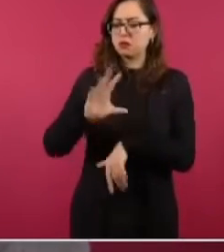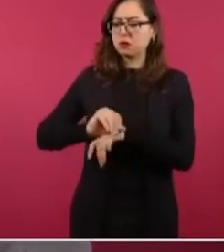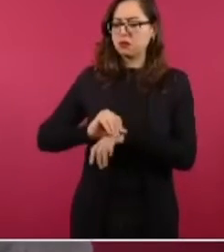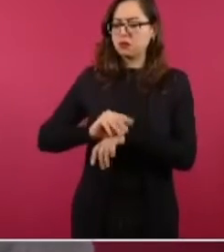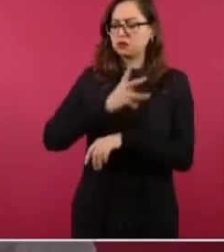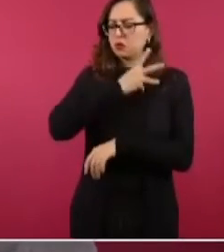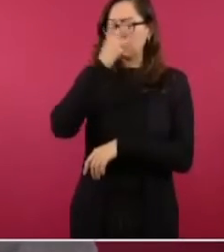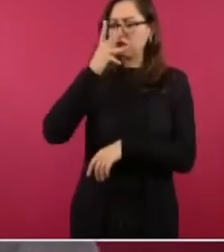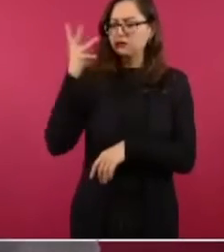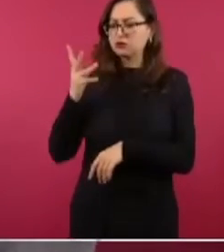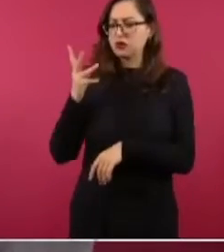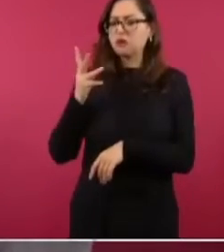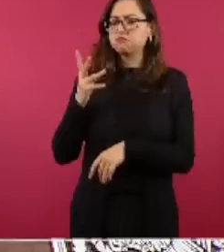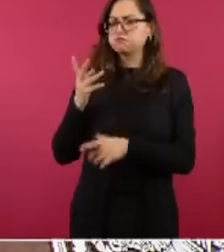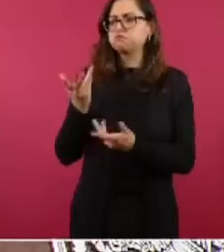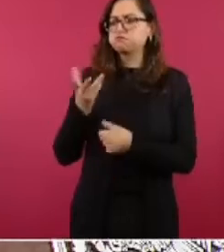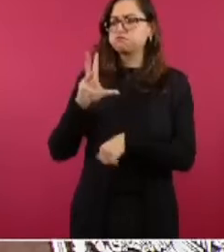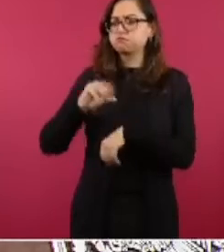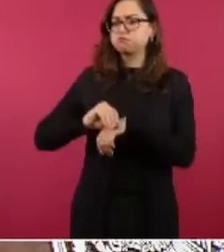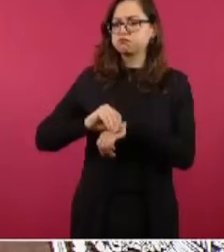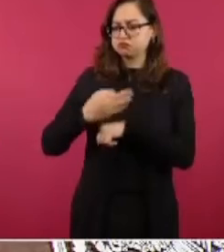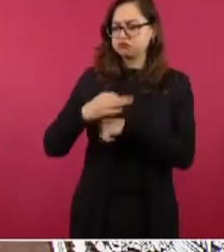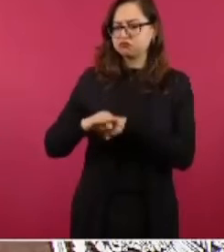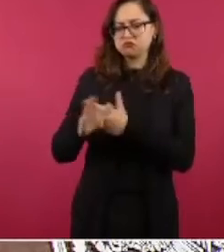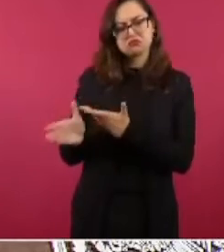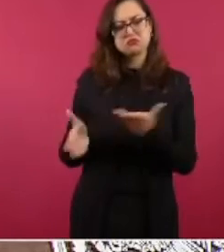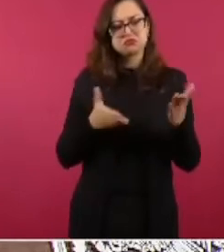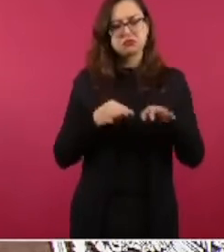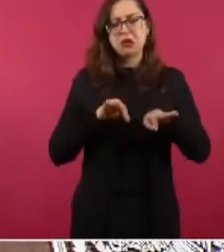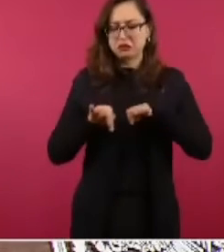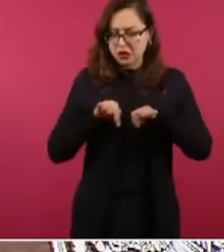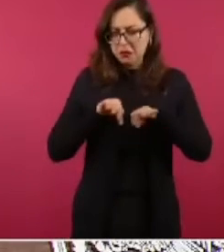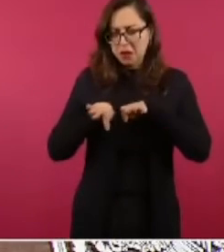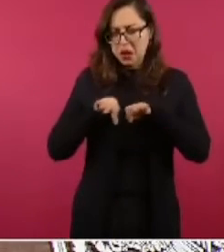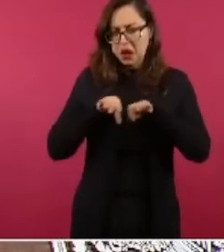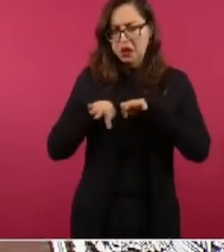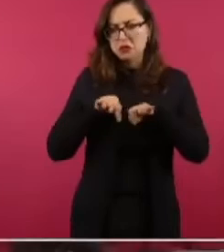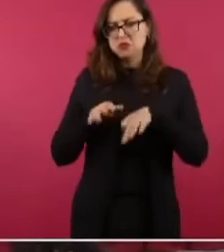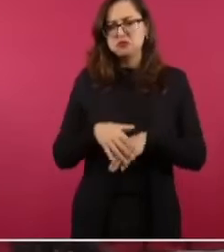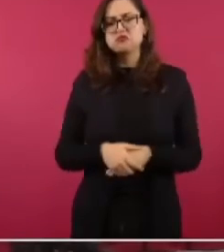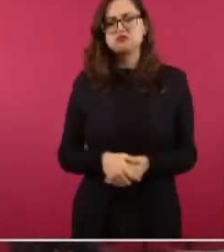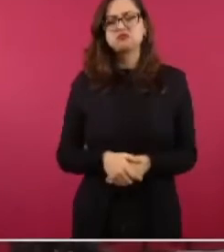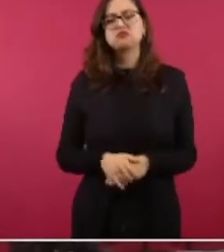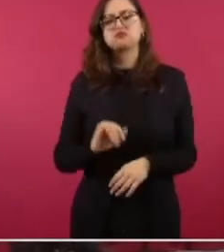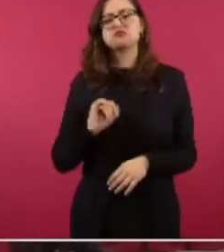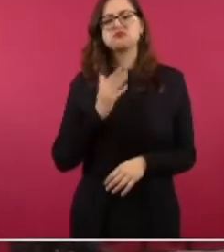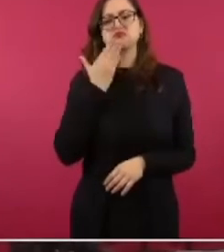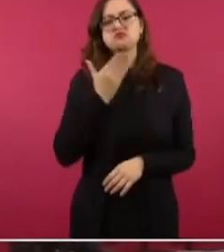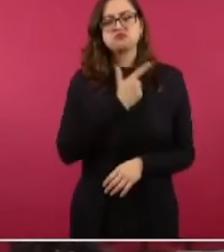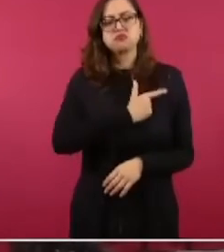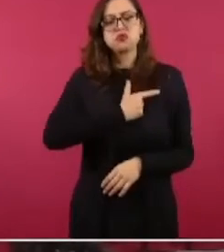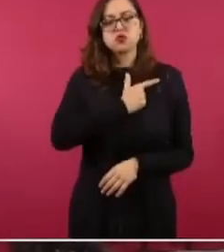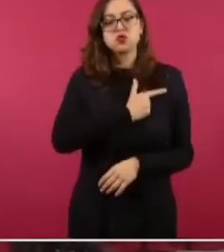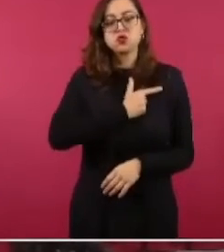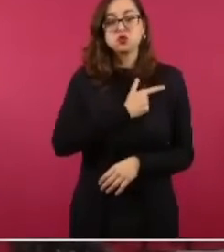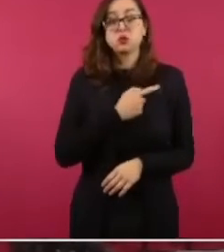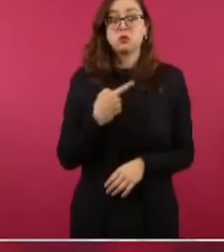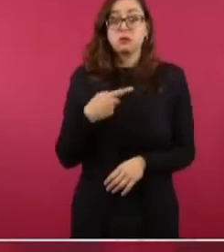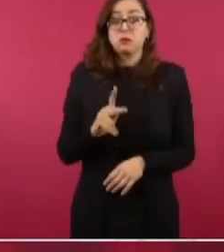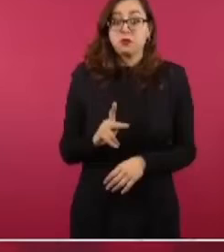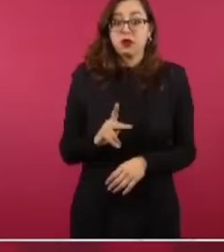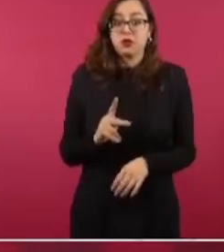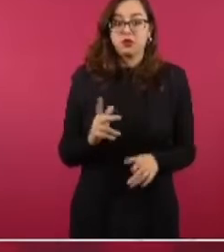permisos o visas temporales, pero ya es